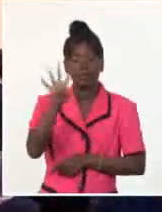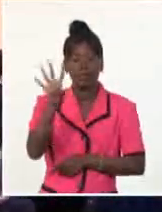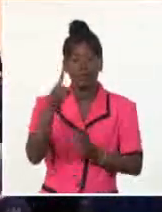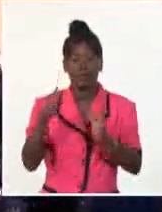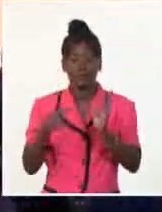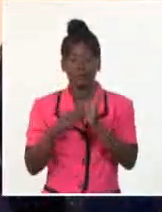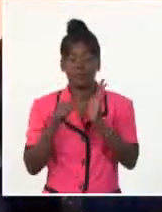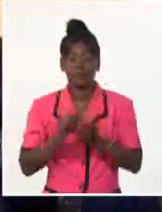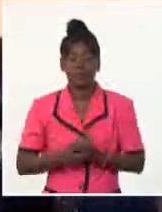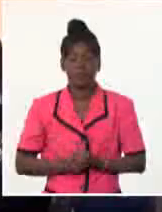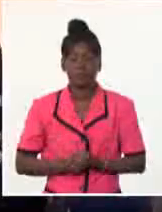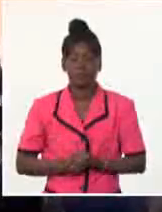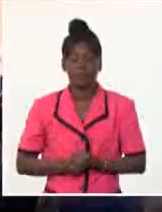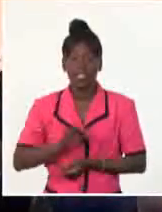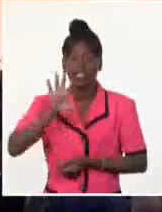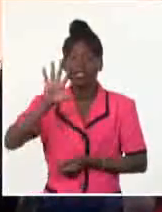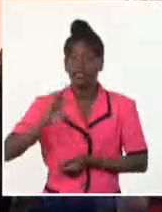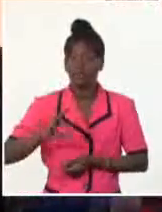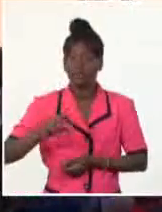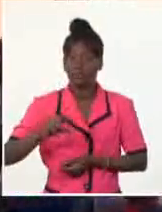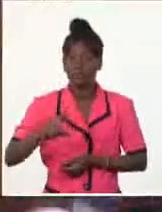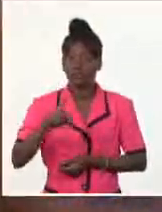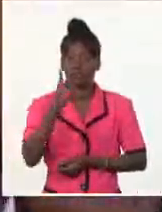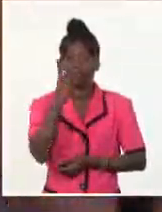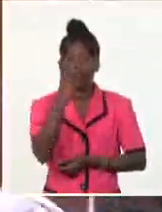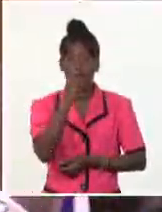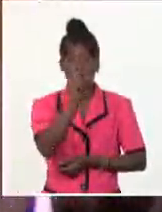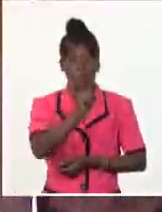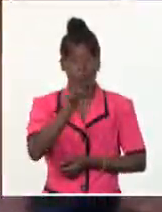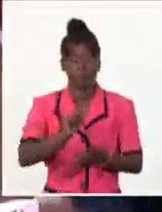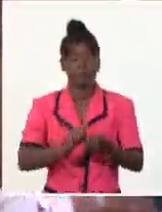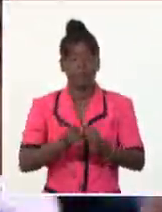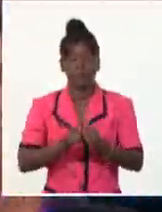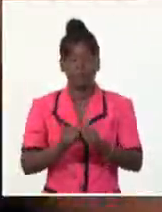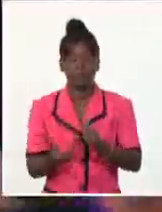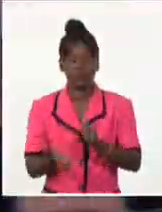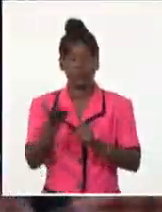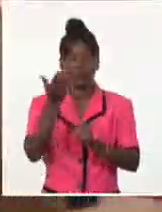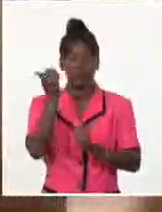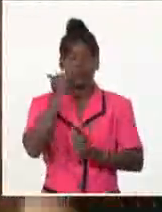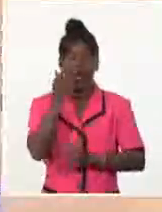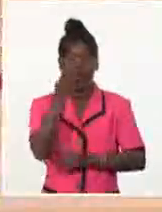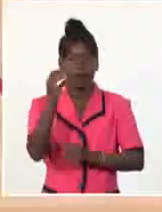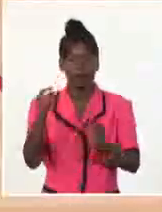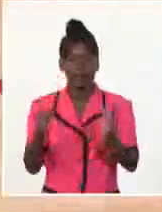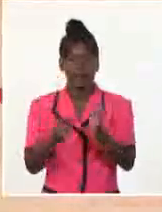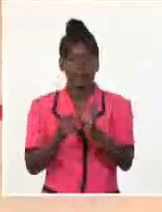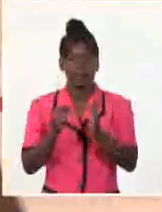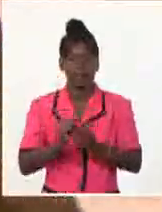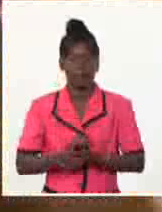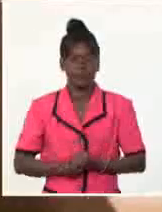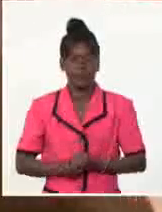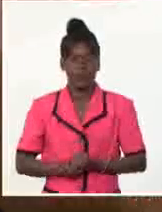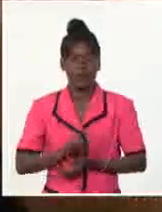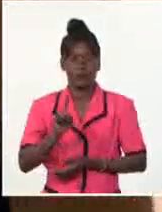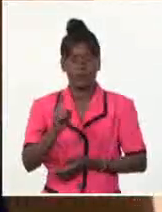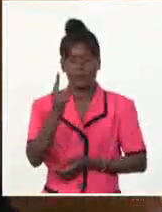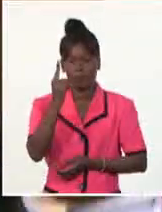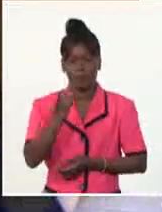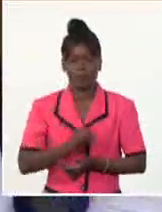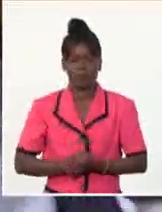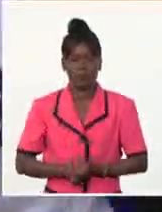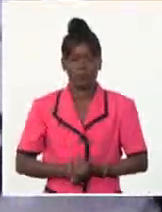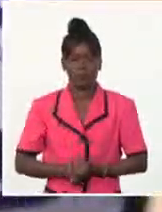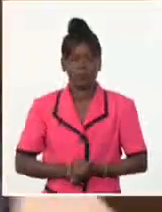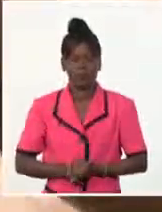la quinta vez que al menos tres jugadores superaron los 40 puntos en un partido y la primera vez desde el año 2012.